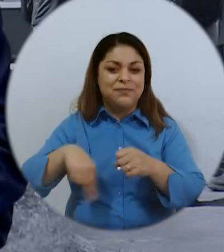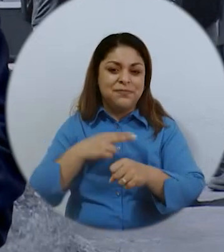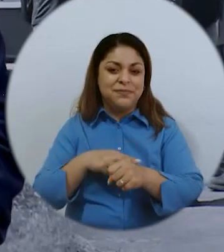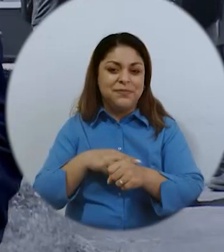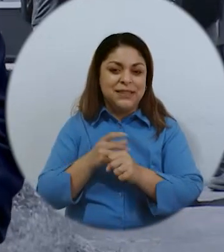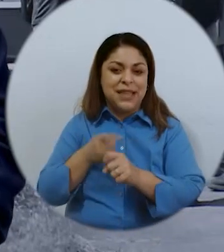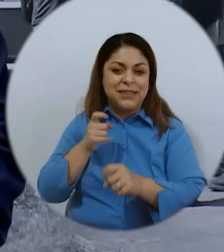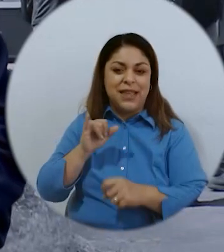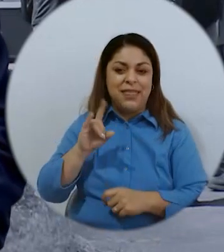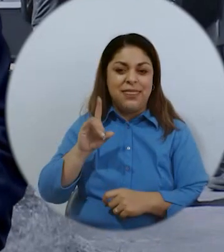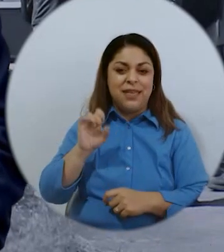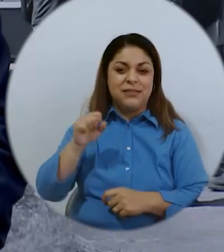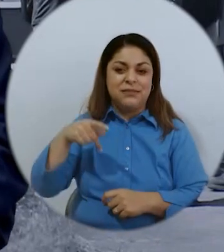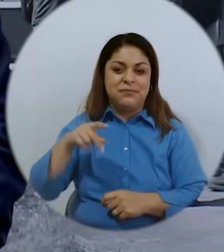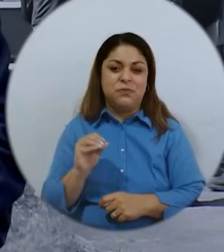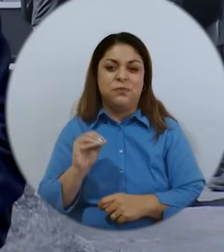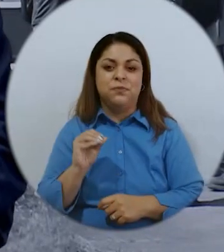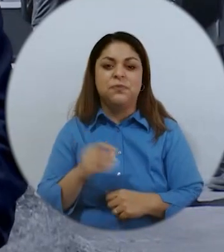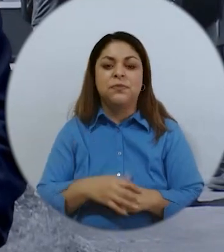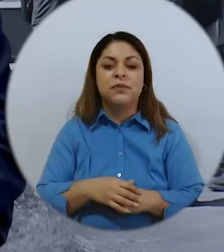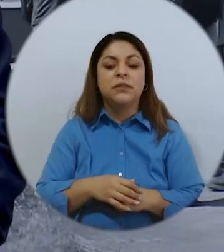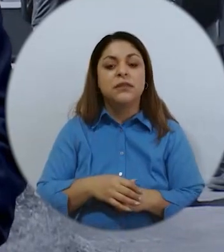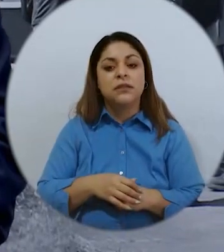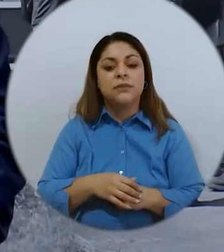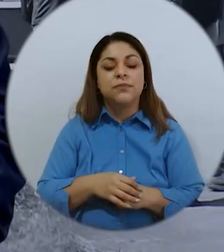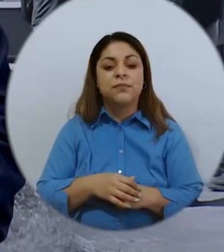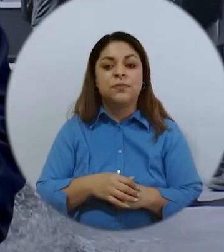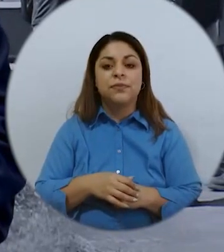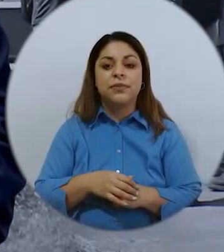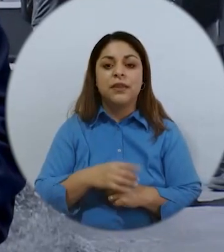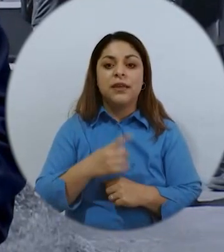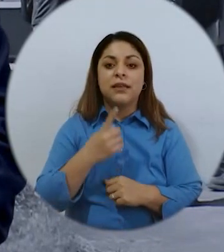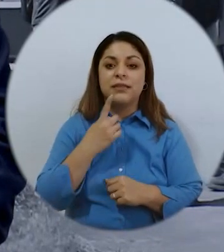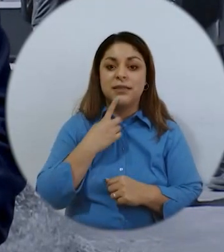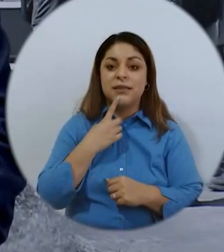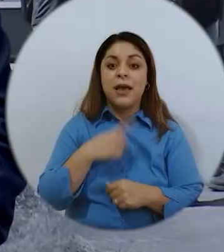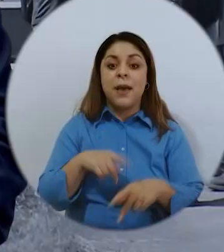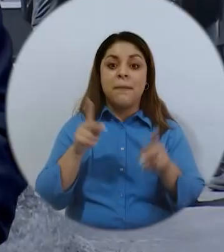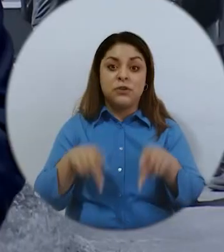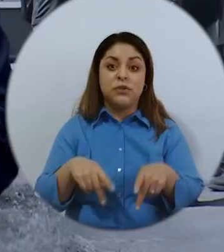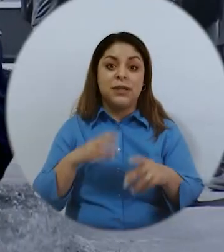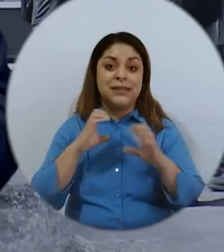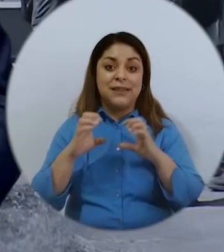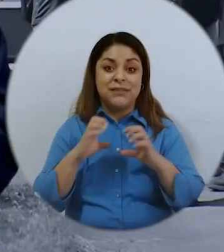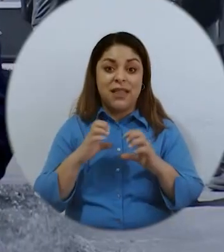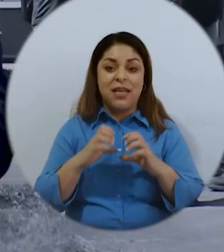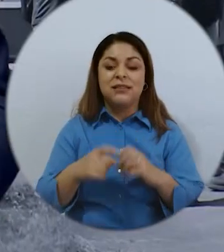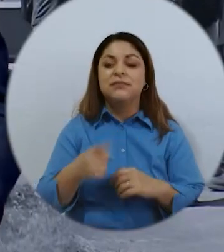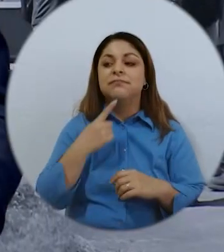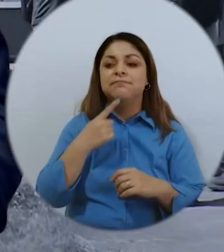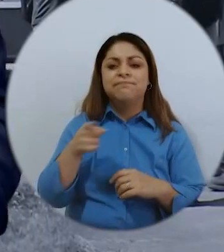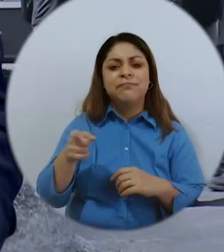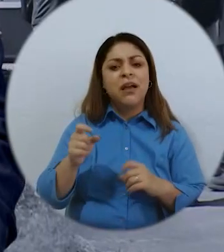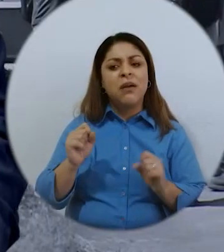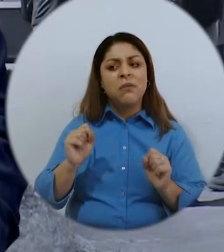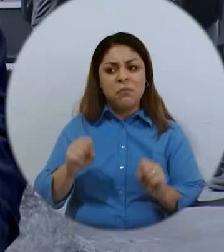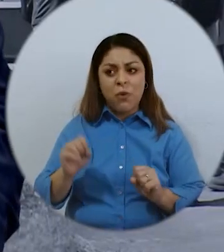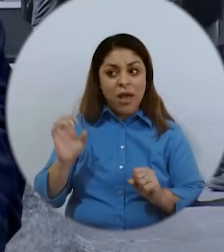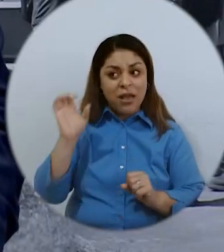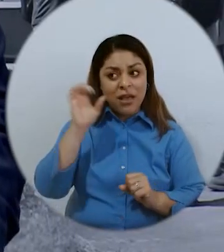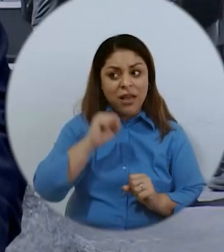la Universidad Nacional, del IDESPO, apenas si la persona, las personas entrevistadas pudieron